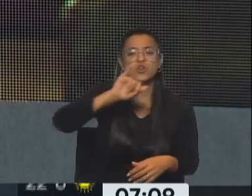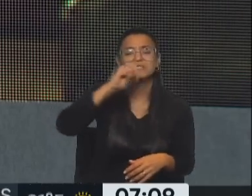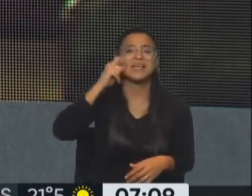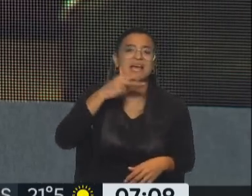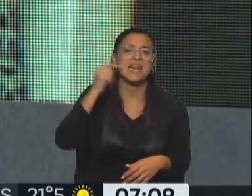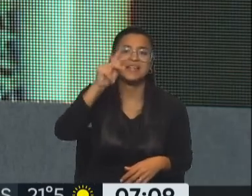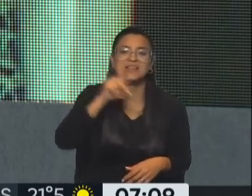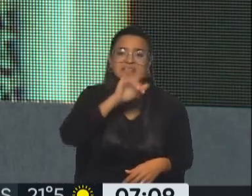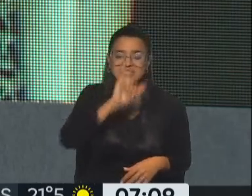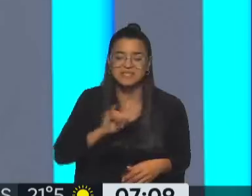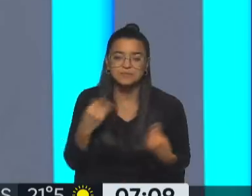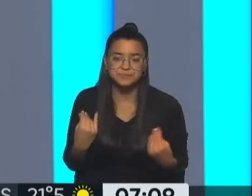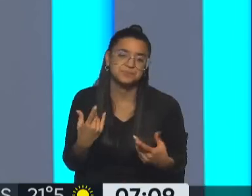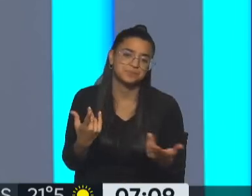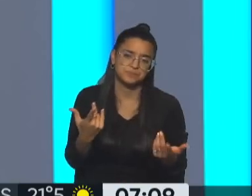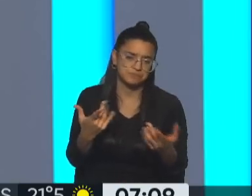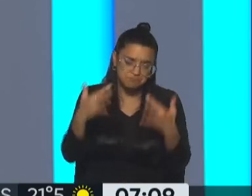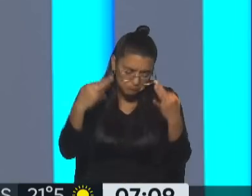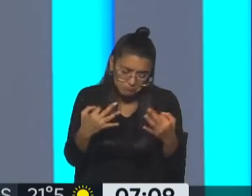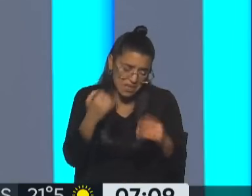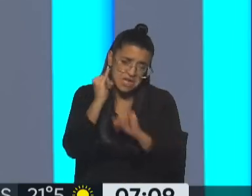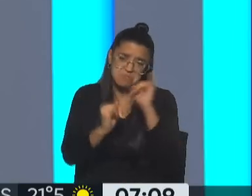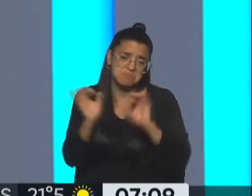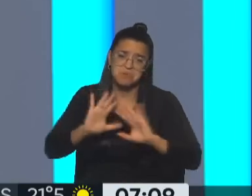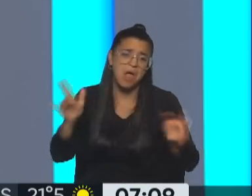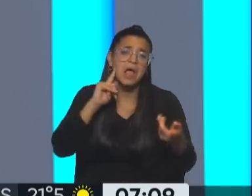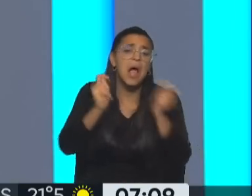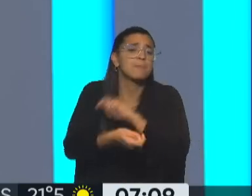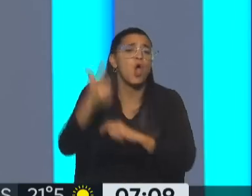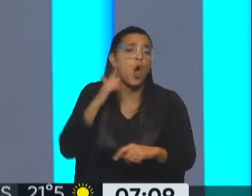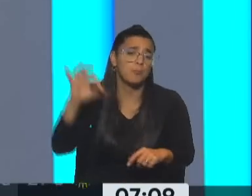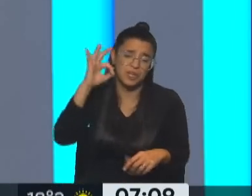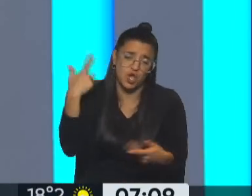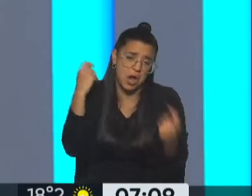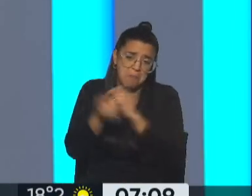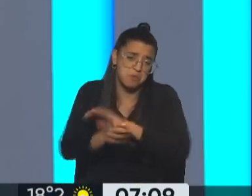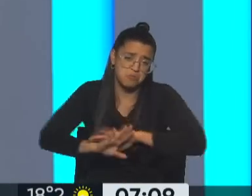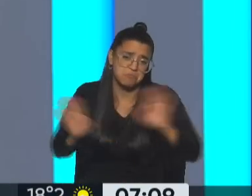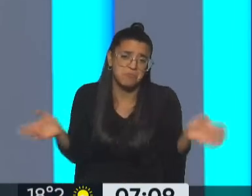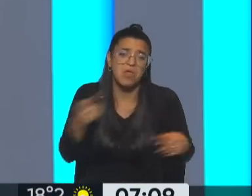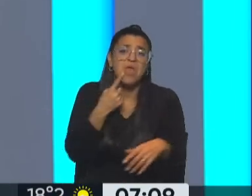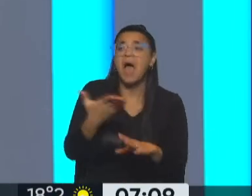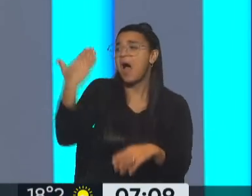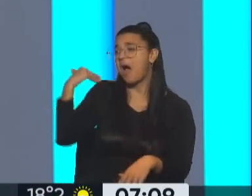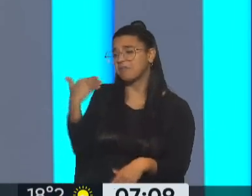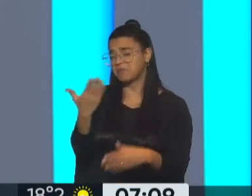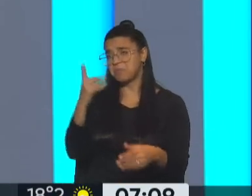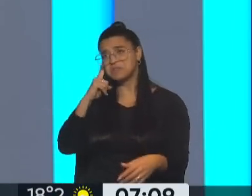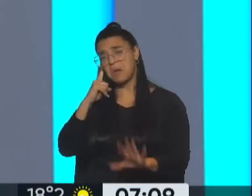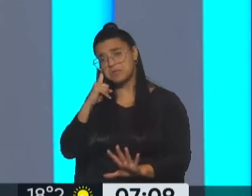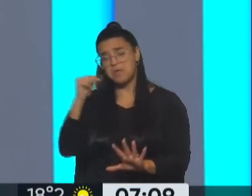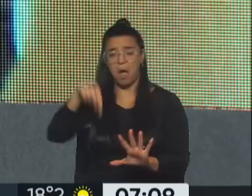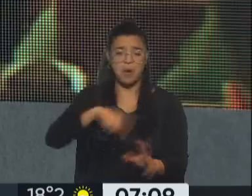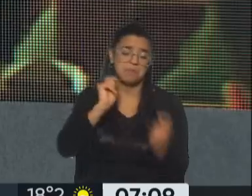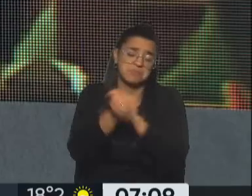su posicionamiento? No tiene por qué dar una explicación. Cambió de opinión y fundamenta. Antes pensaba blanco, ahora pienso